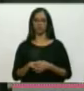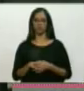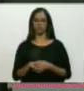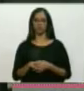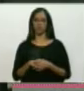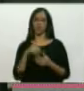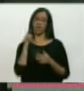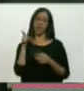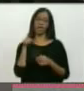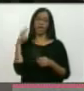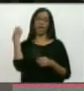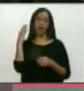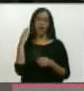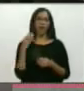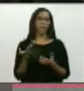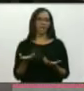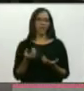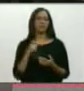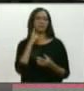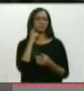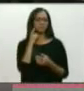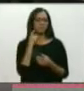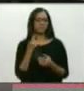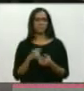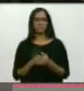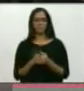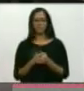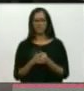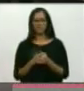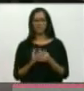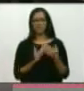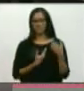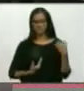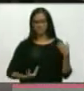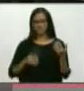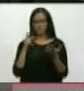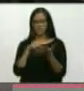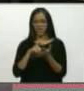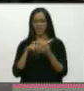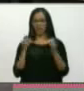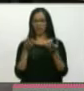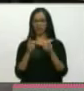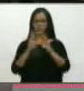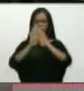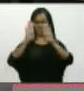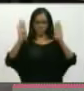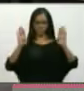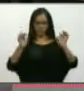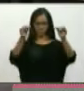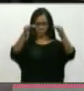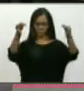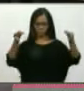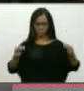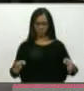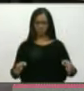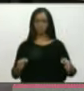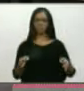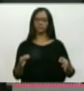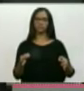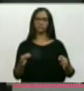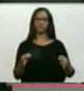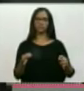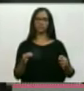en Barranquilla se estila que los caciques llegan con una lámina de zinc, ¿verdad? Y con un bulto